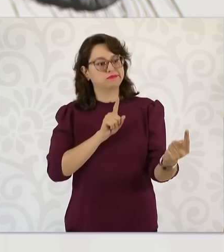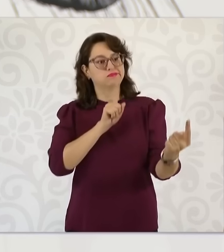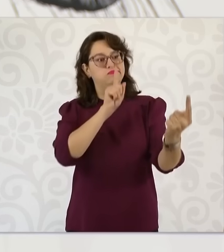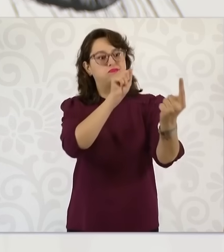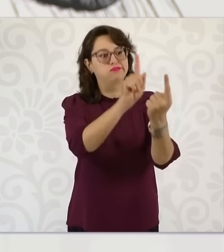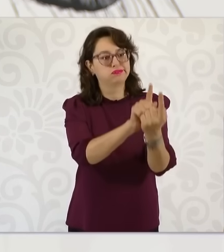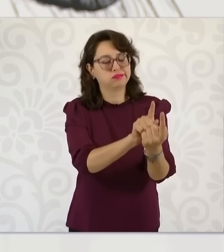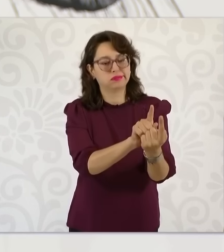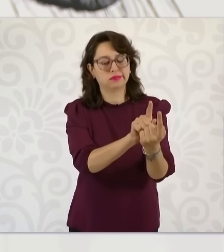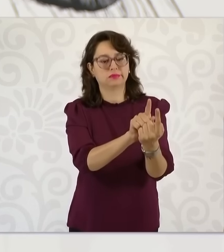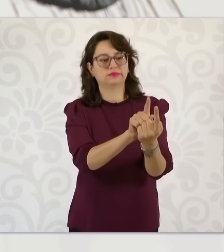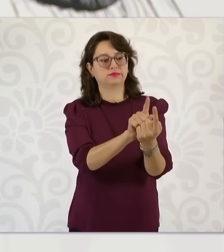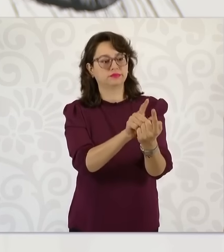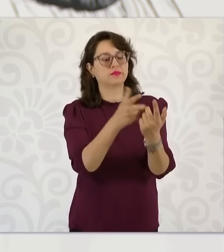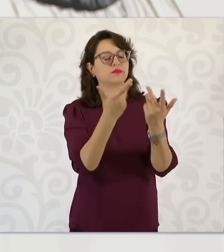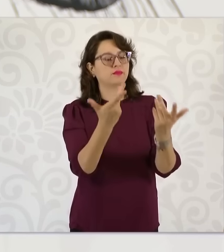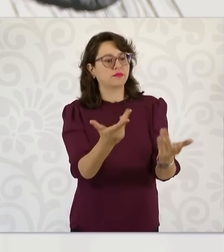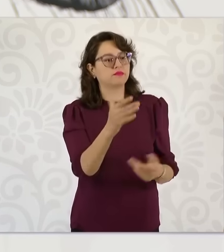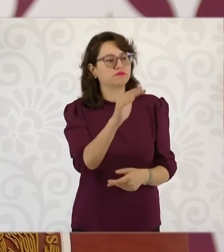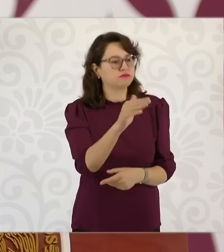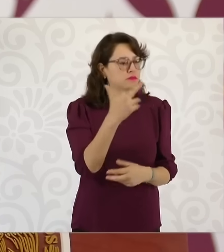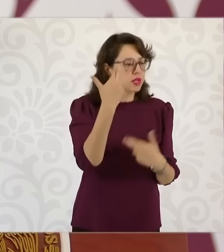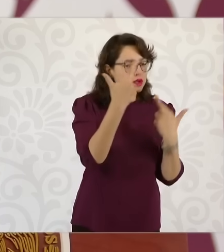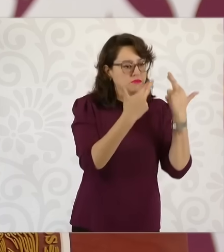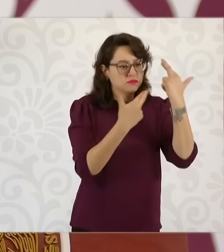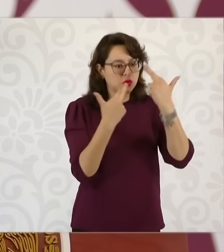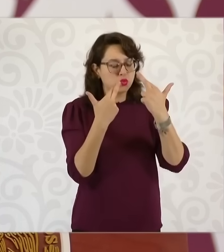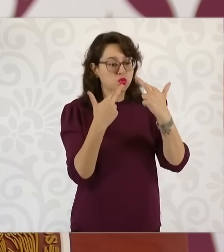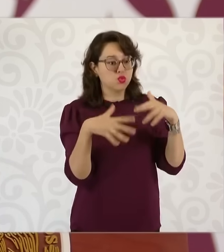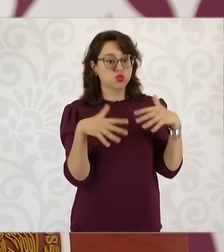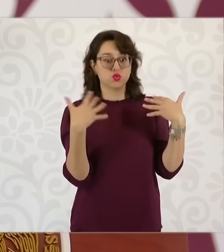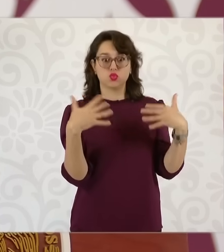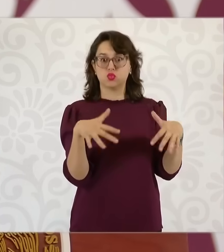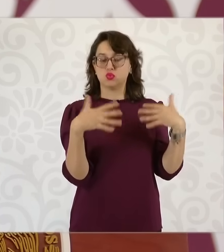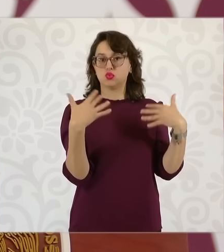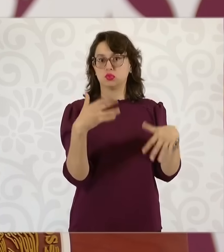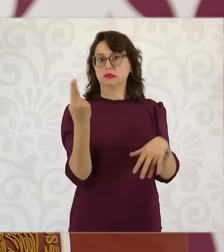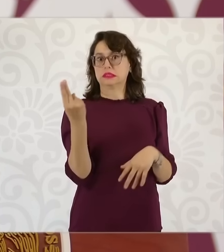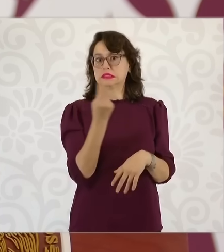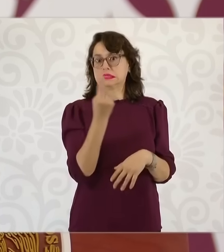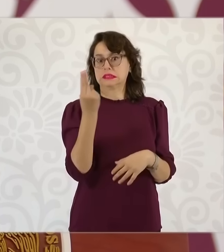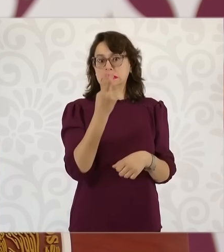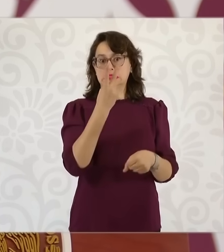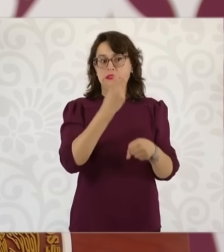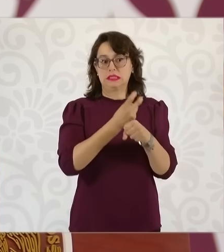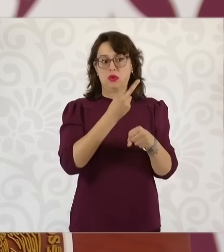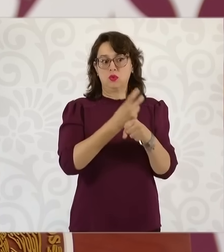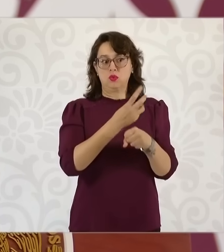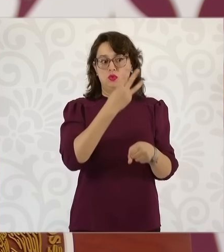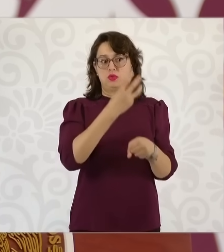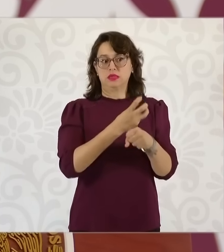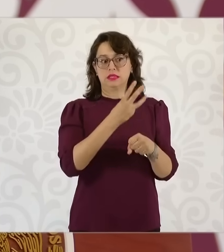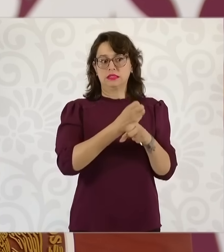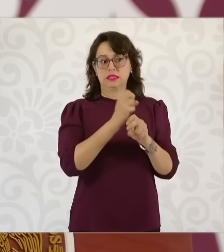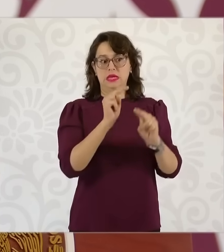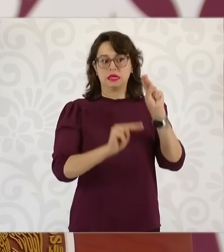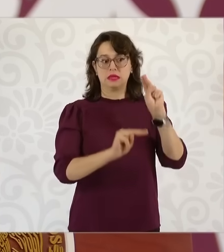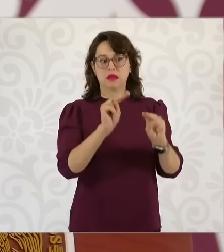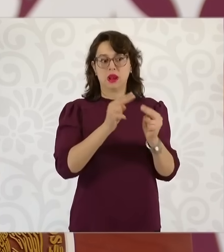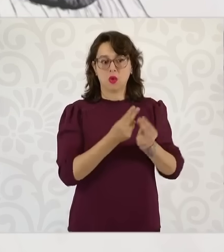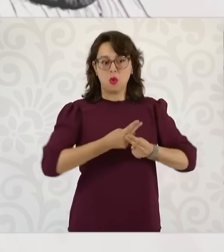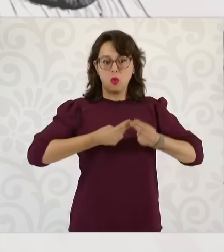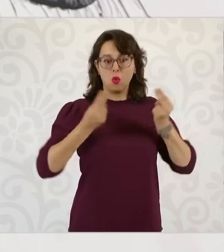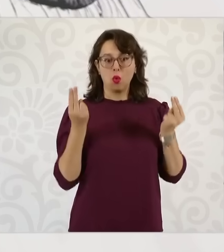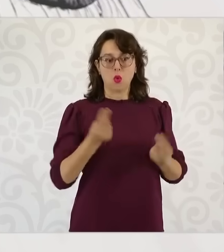pues ahí va a poder ver si hay una persona que requiere atención pues de manera expedita o de manera